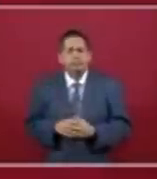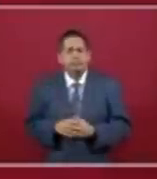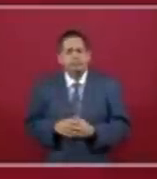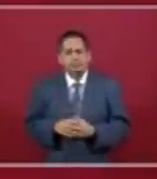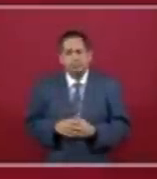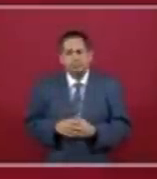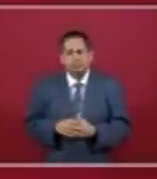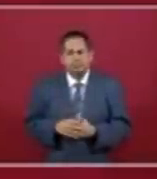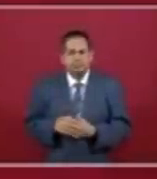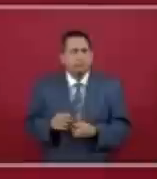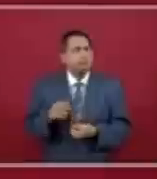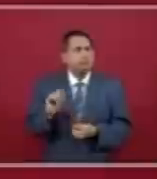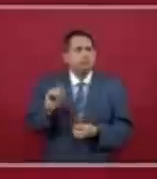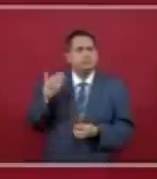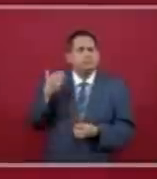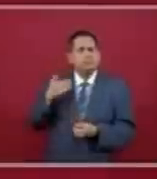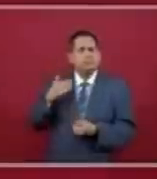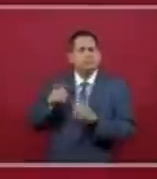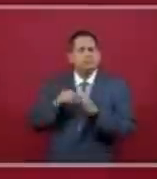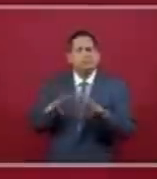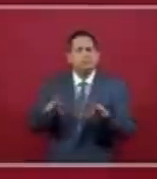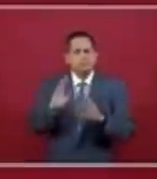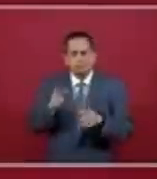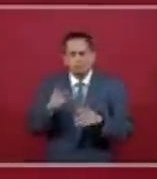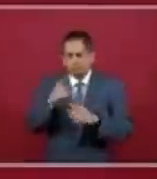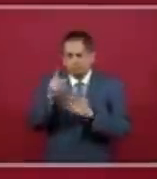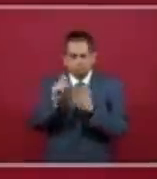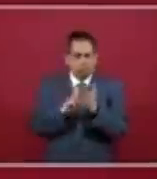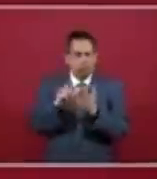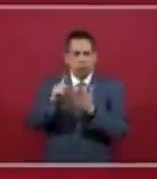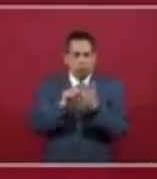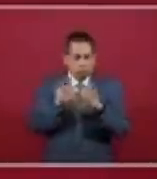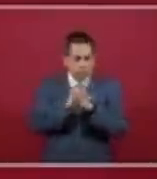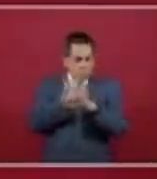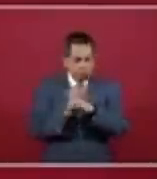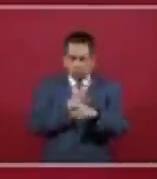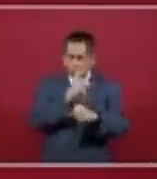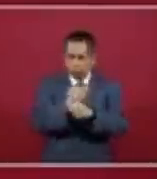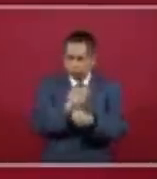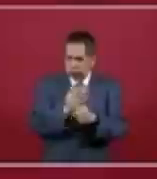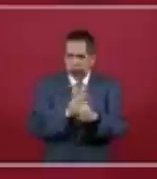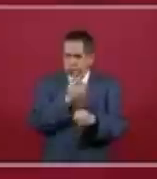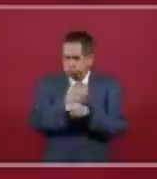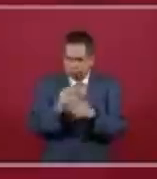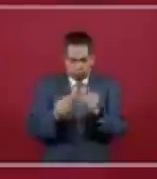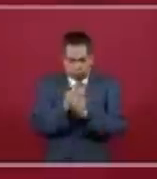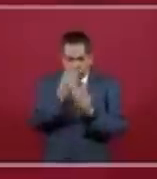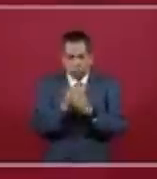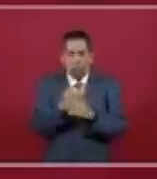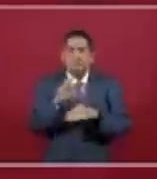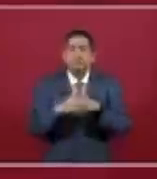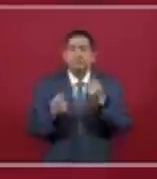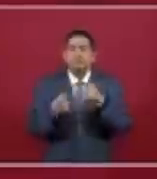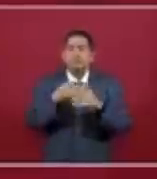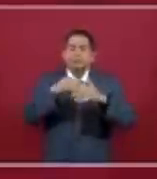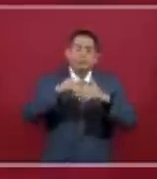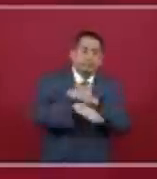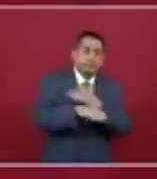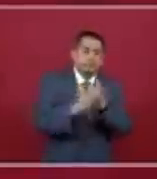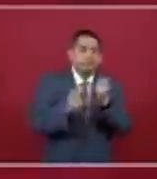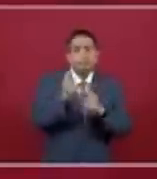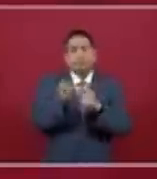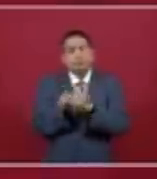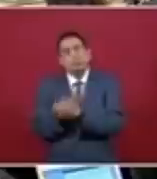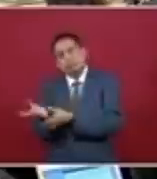de reciente información. Casi cada mes se está cambiando, porque así como ingresan, también así